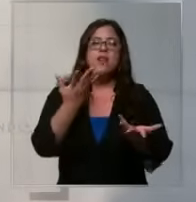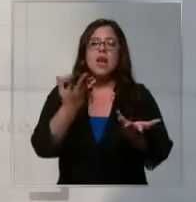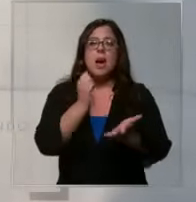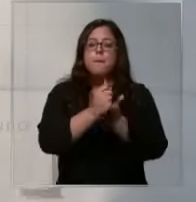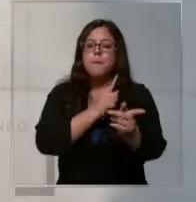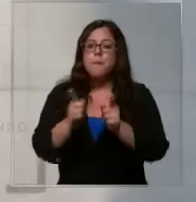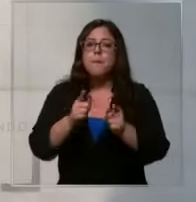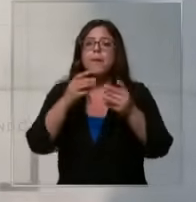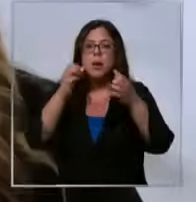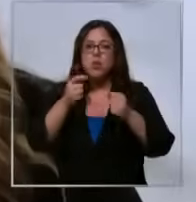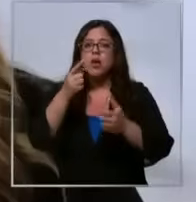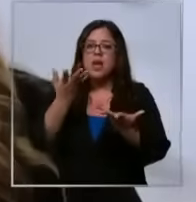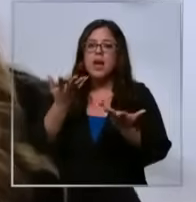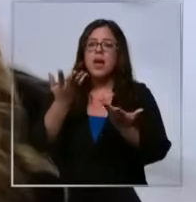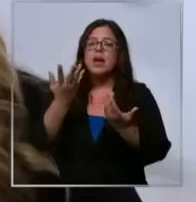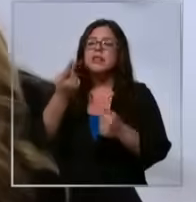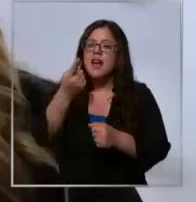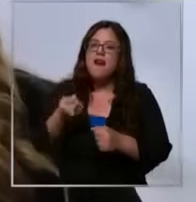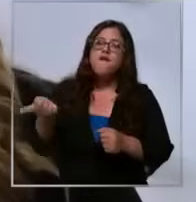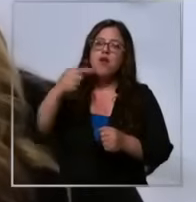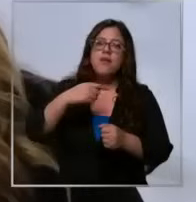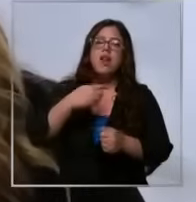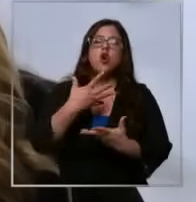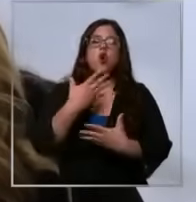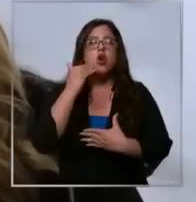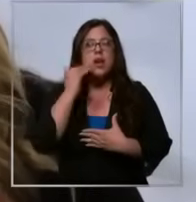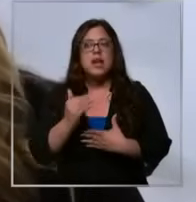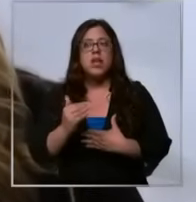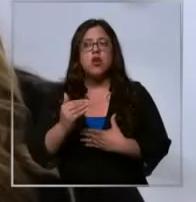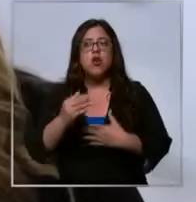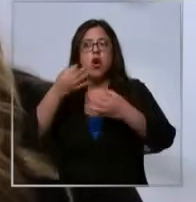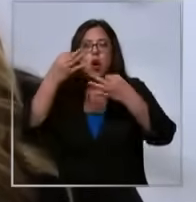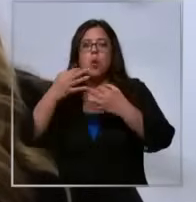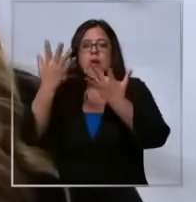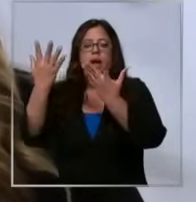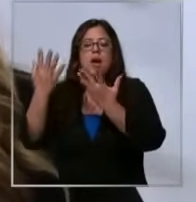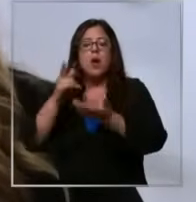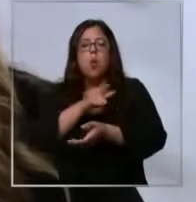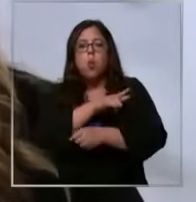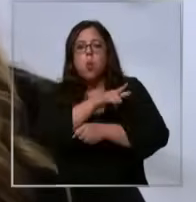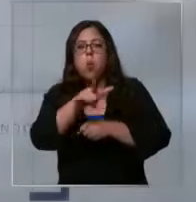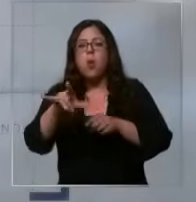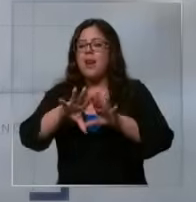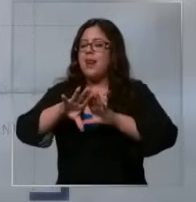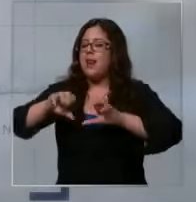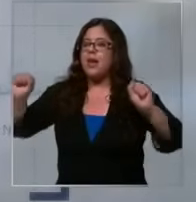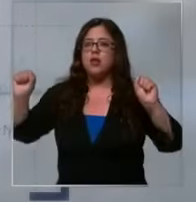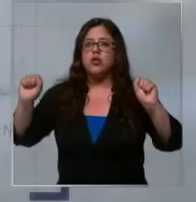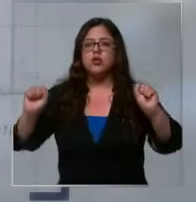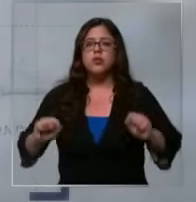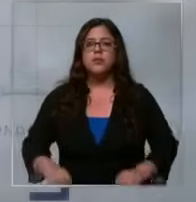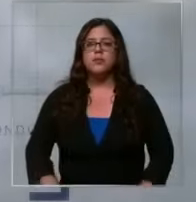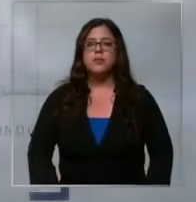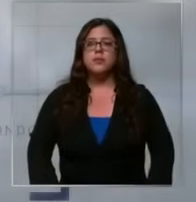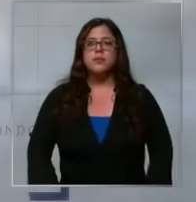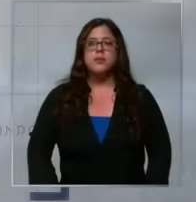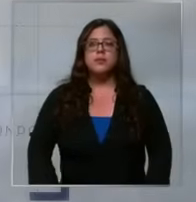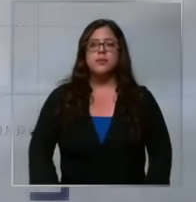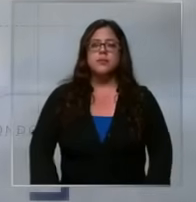lograr así la restitución. El avión despegó y ahí dije como, ya, trabajo listo, trabajo terminado.